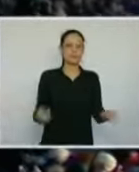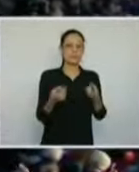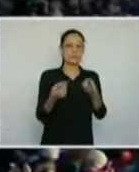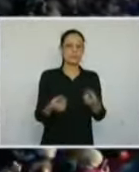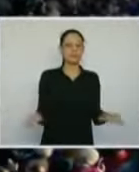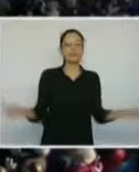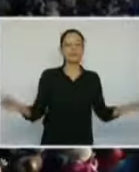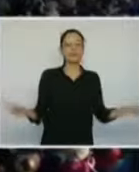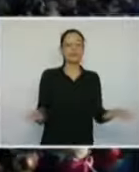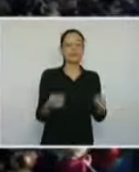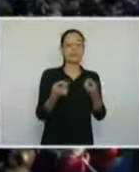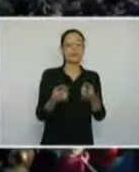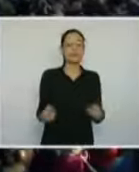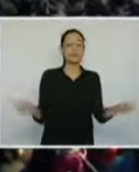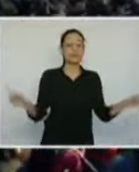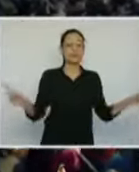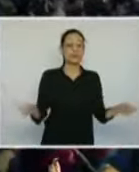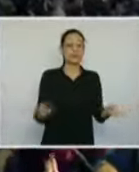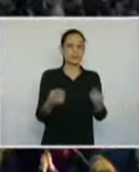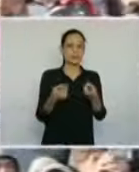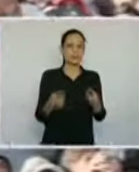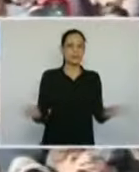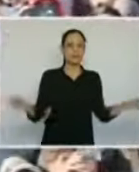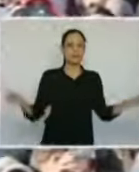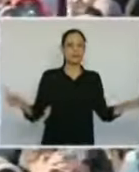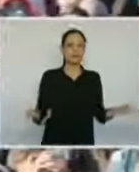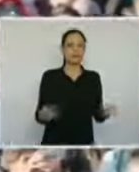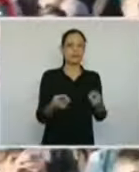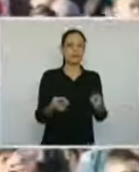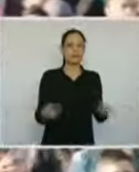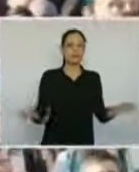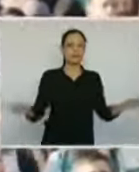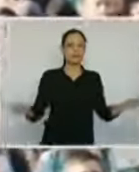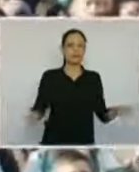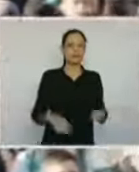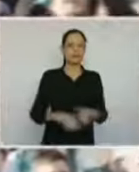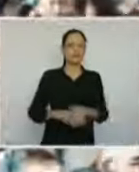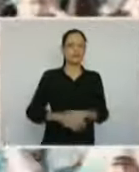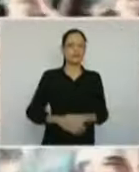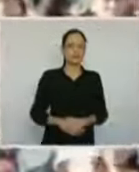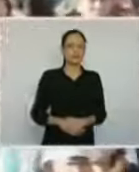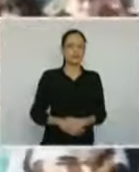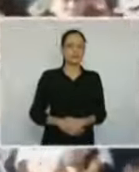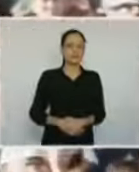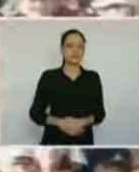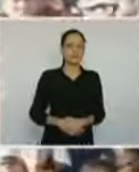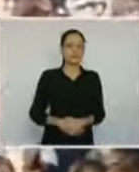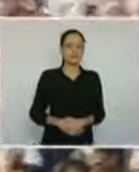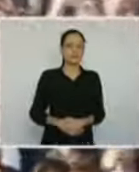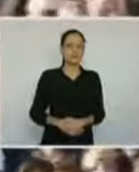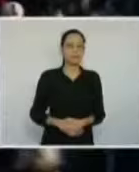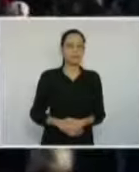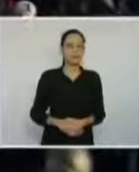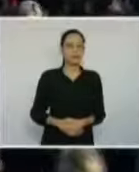que lo alinearon con la dictadura de Venezuela, la dictadura de Cuba, la dictadura de Nicaragua. Che,